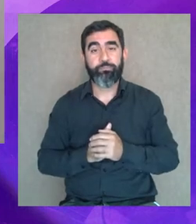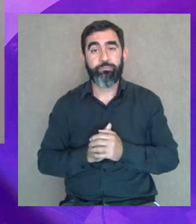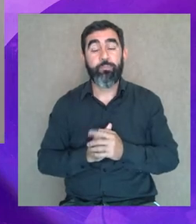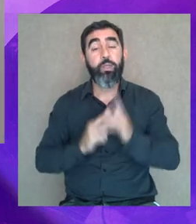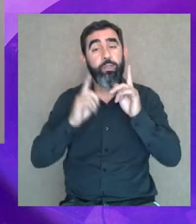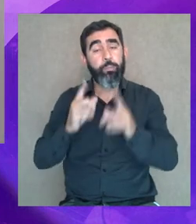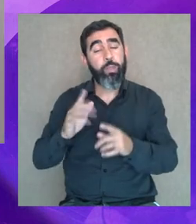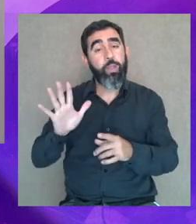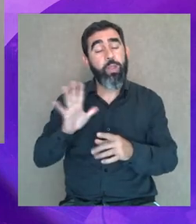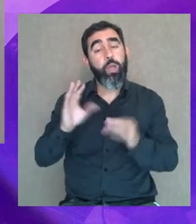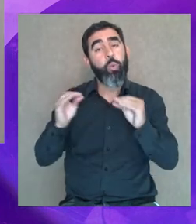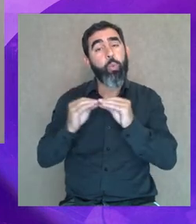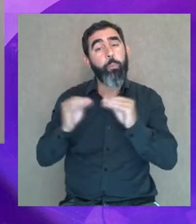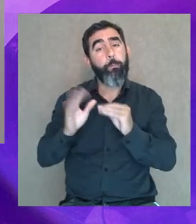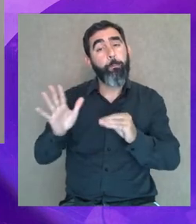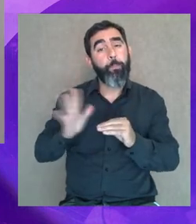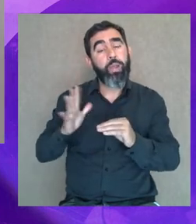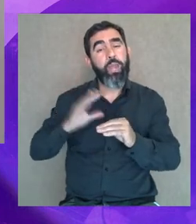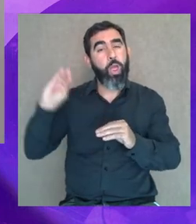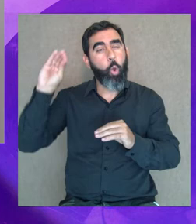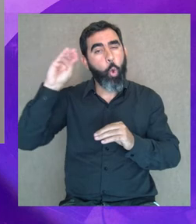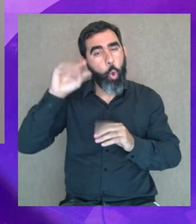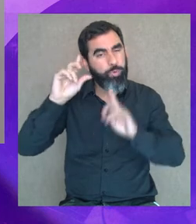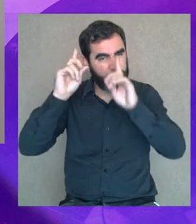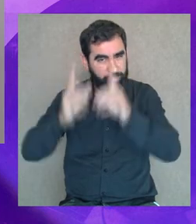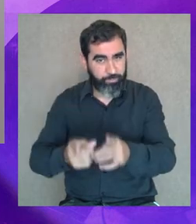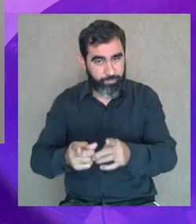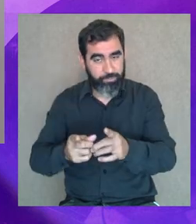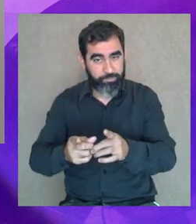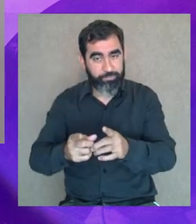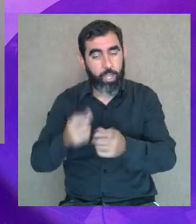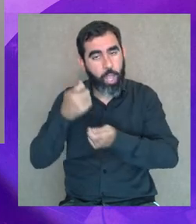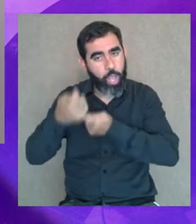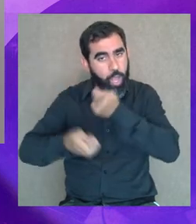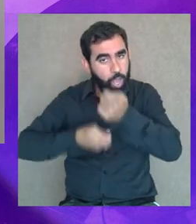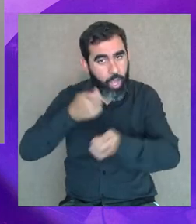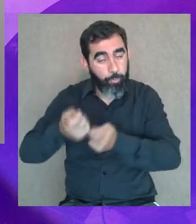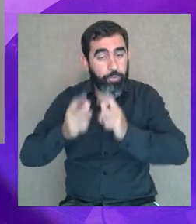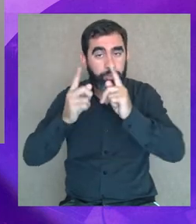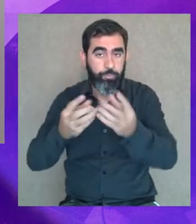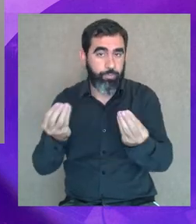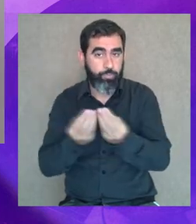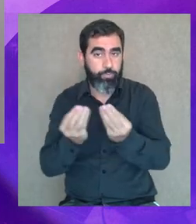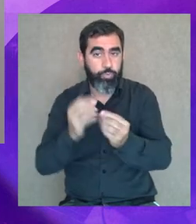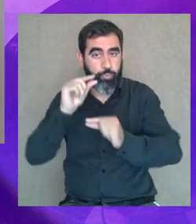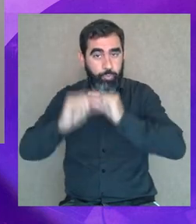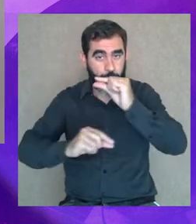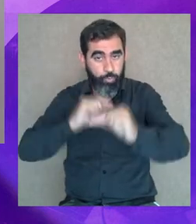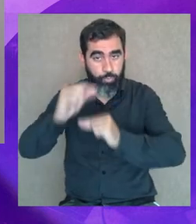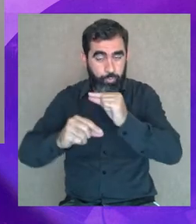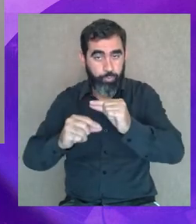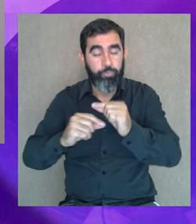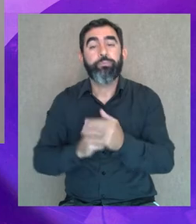y las chicas también de la juvenil que fueron otro aporte que se fue trayendo